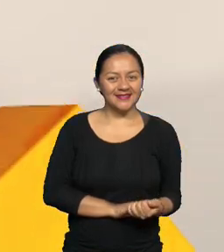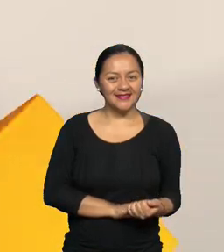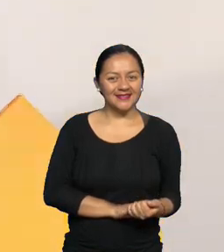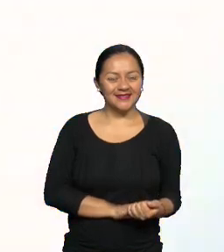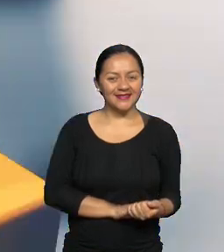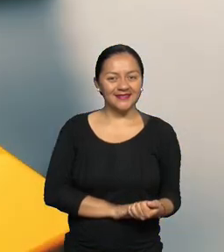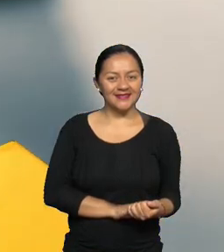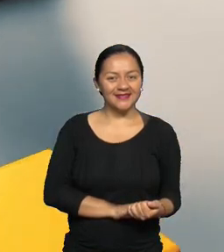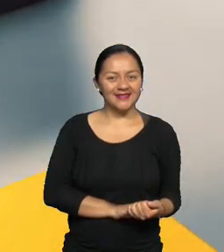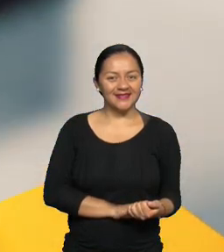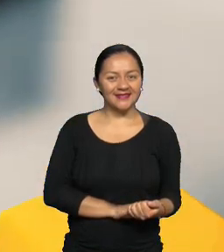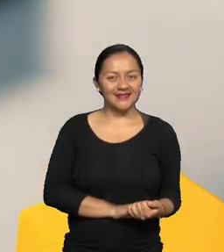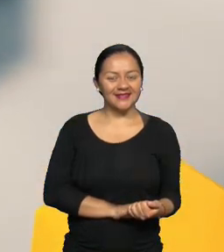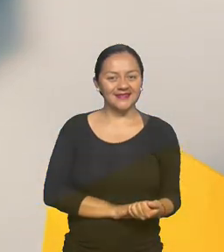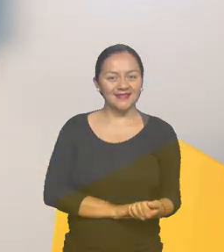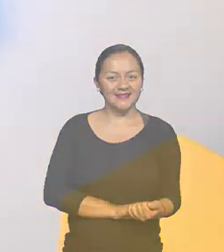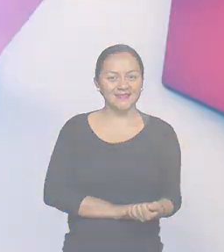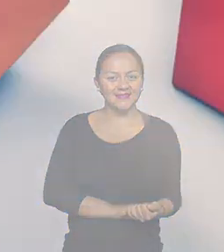Gracias. Gracias. Gracias.